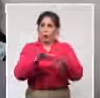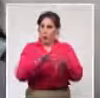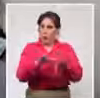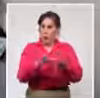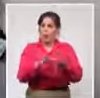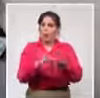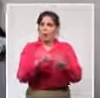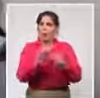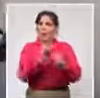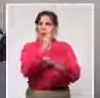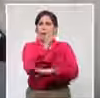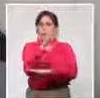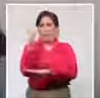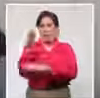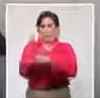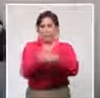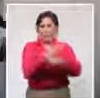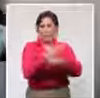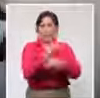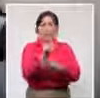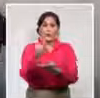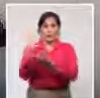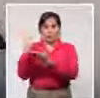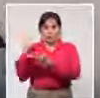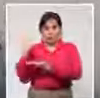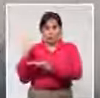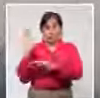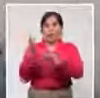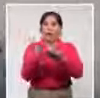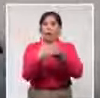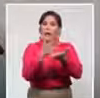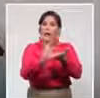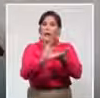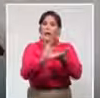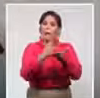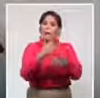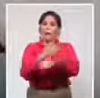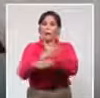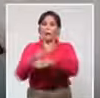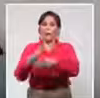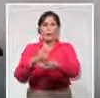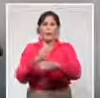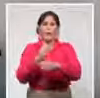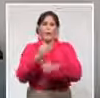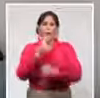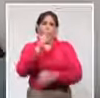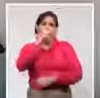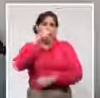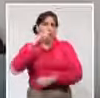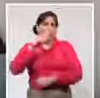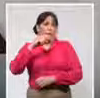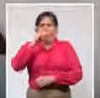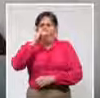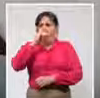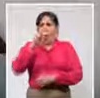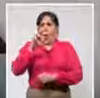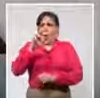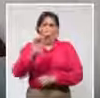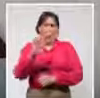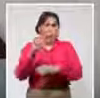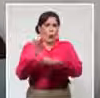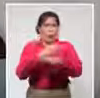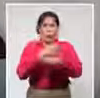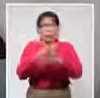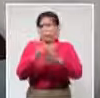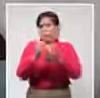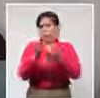mini biblioteca. Como pueden ver, tengo varios libros aquí, como La Edad de Oro, y algunos de José Martí